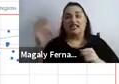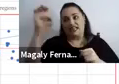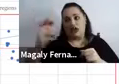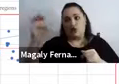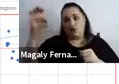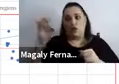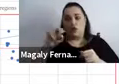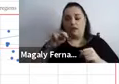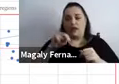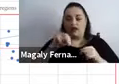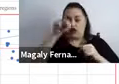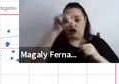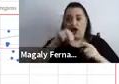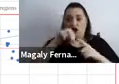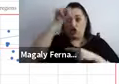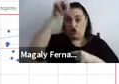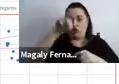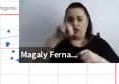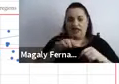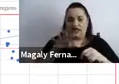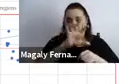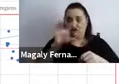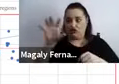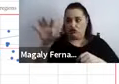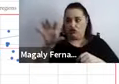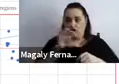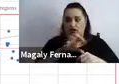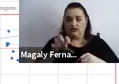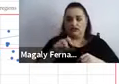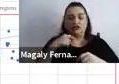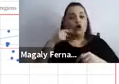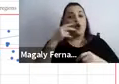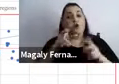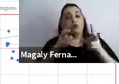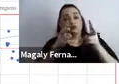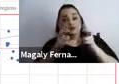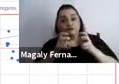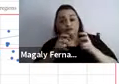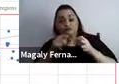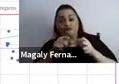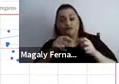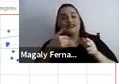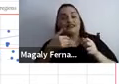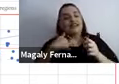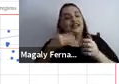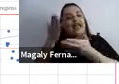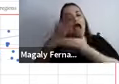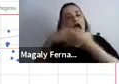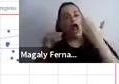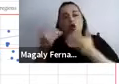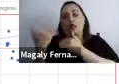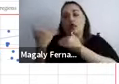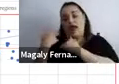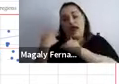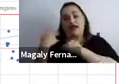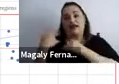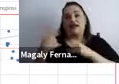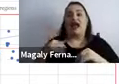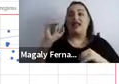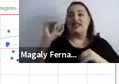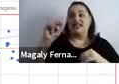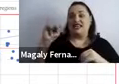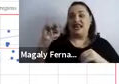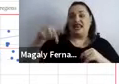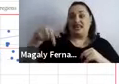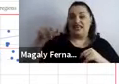¿no? Aún alguna de estas regiones, como tomamos la media de todas ellas, tiene algo de carga de inequidad, pero es baja en el